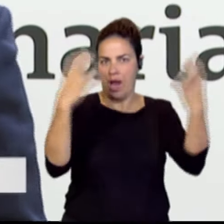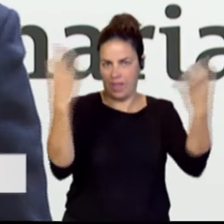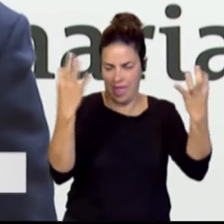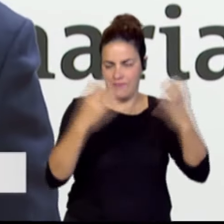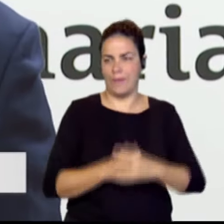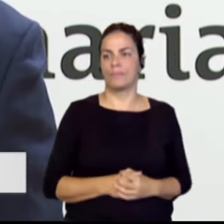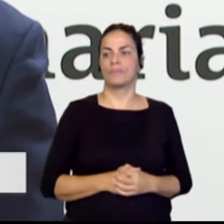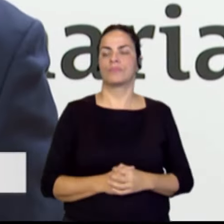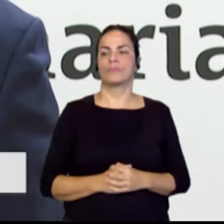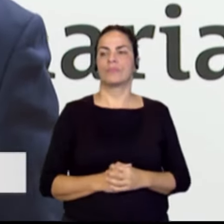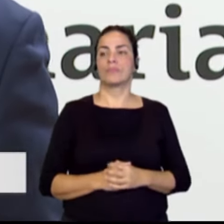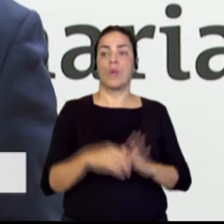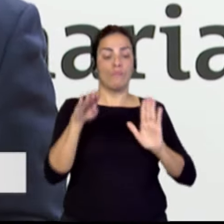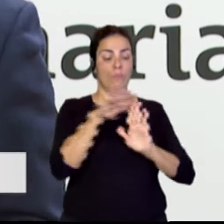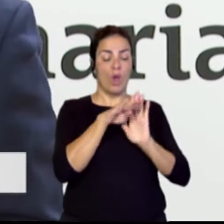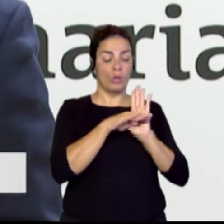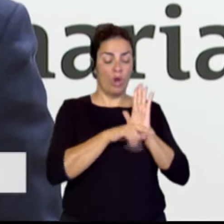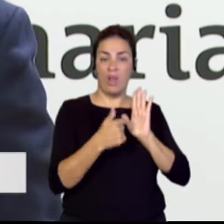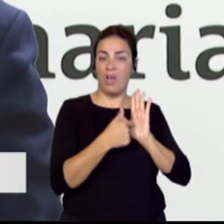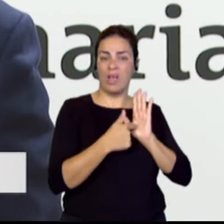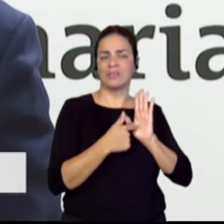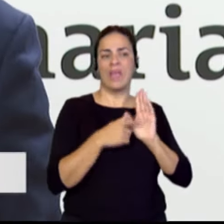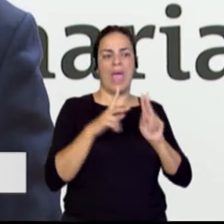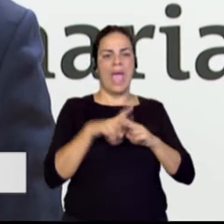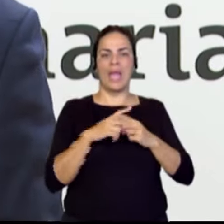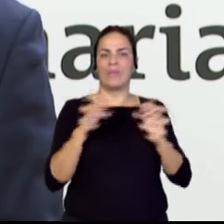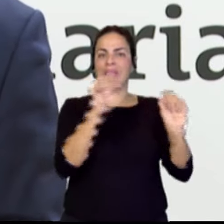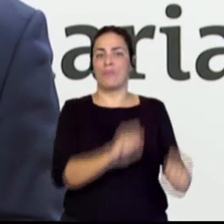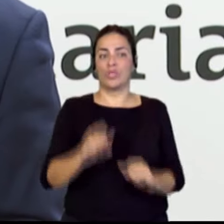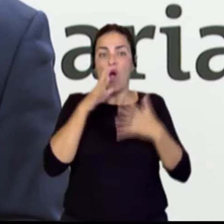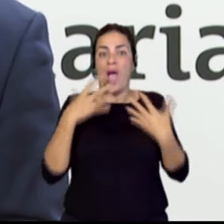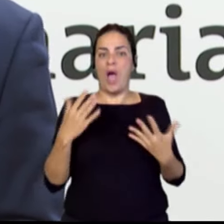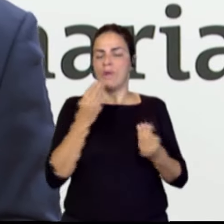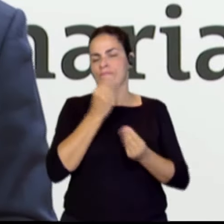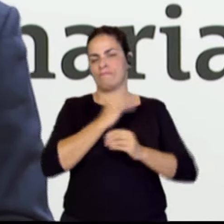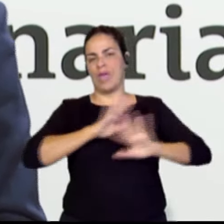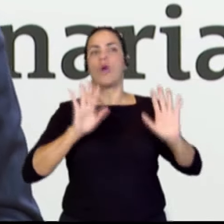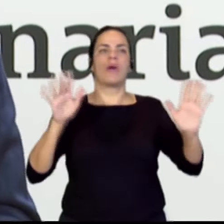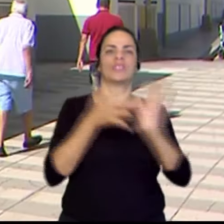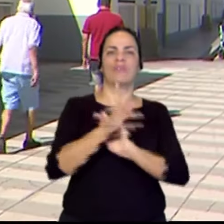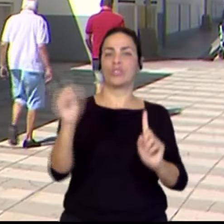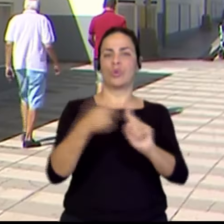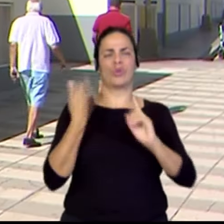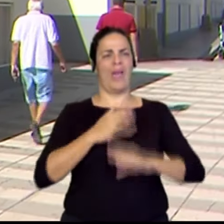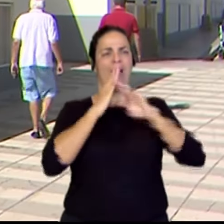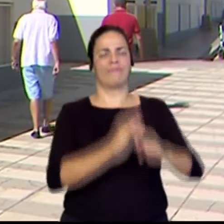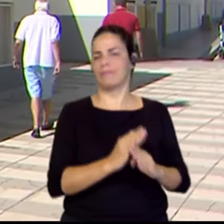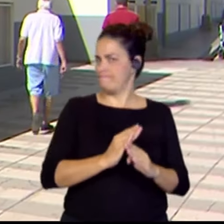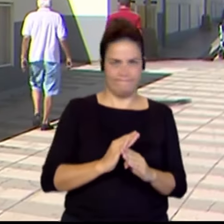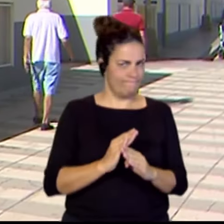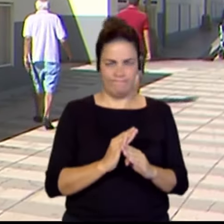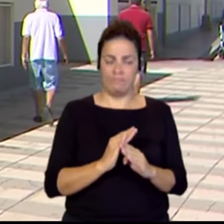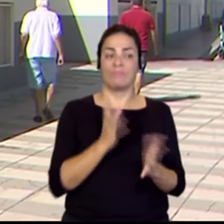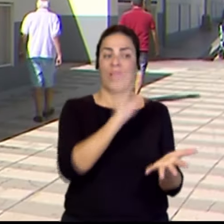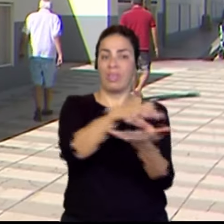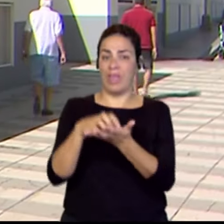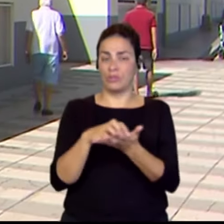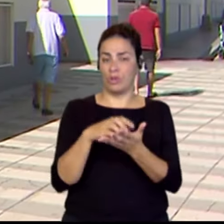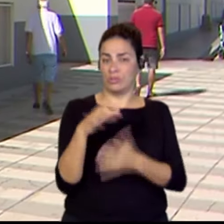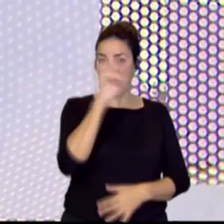es la mejor herramienta de protección en este momento pero no es la solución definitiva la mayoría de centros del